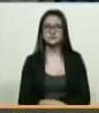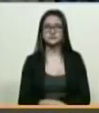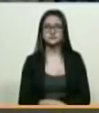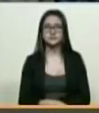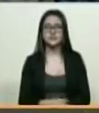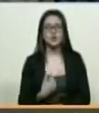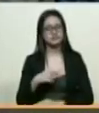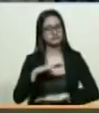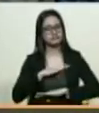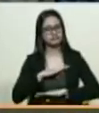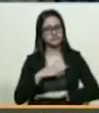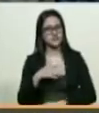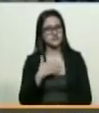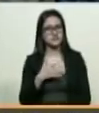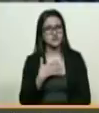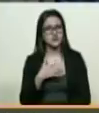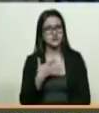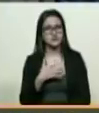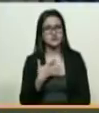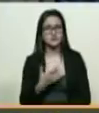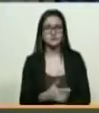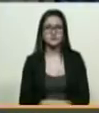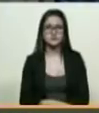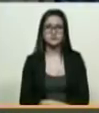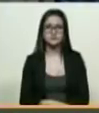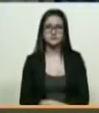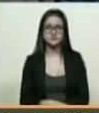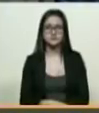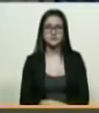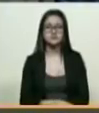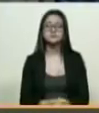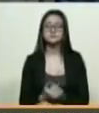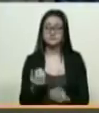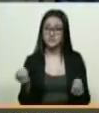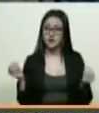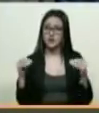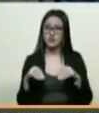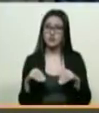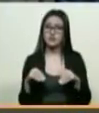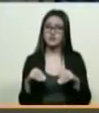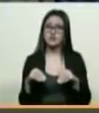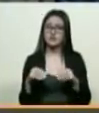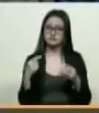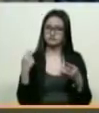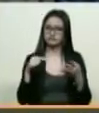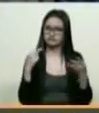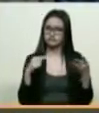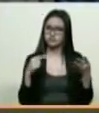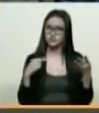pero muy satisfecho porque hemos acordado muchos puntos que